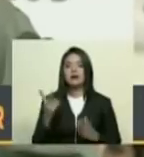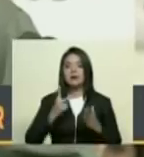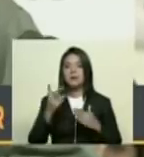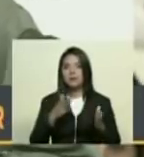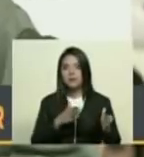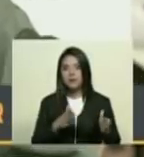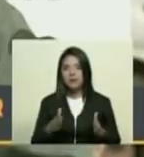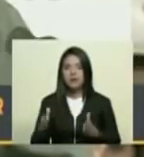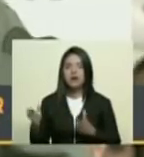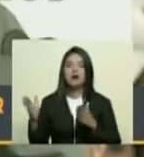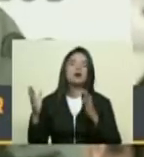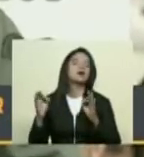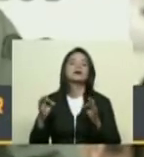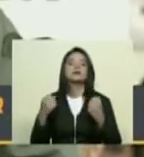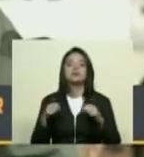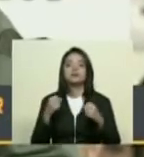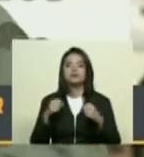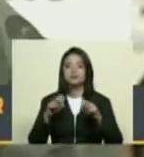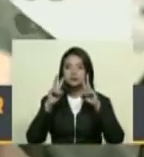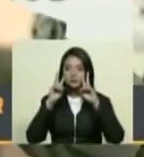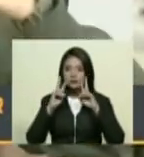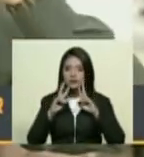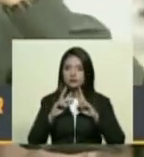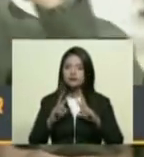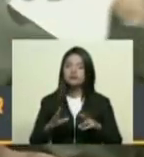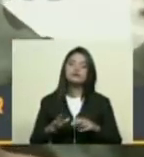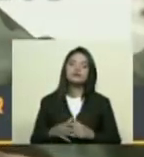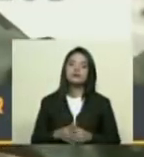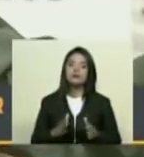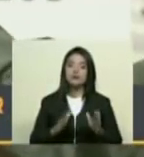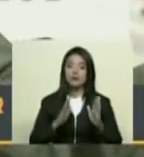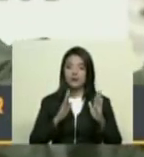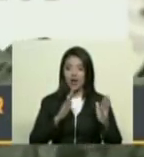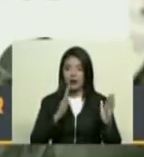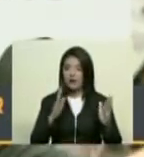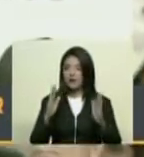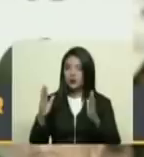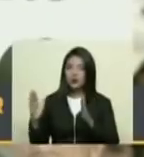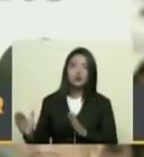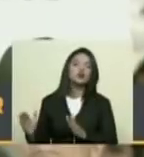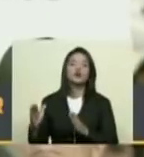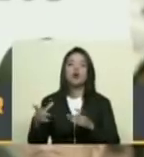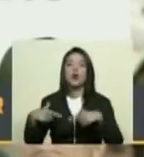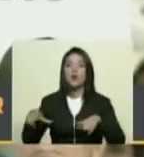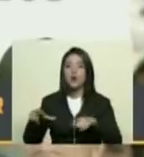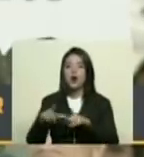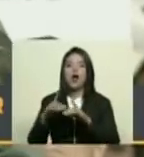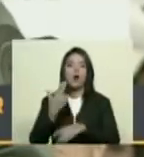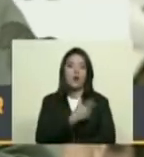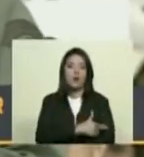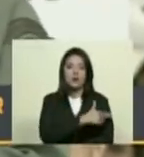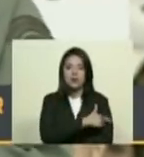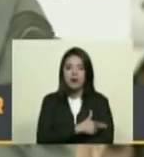equipamiento, en el mantenimiento, en la infraestructura de cuarteles, hospitales,